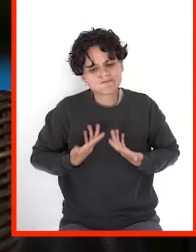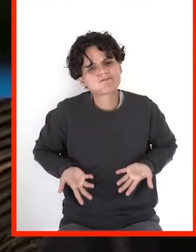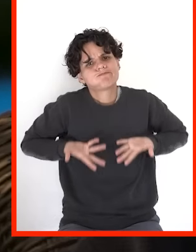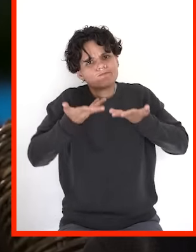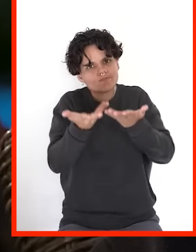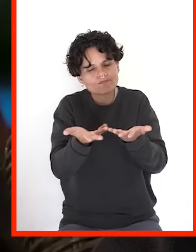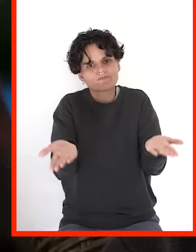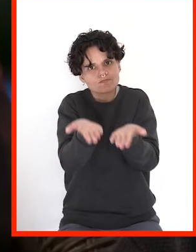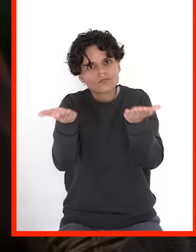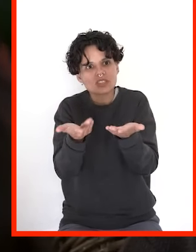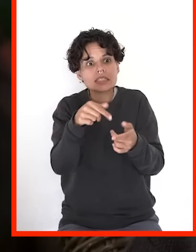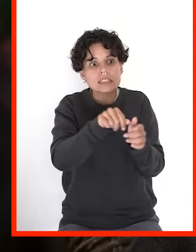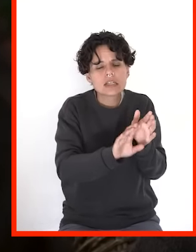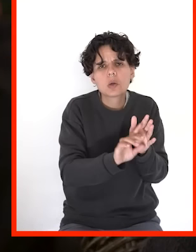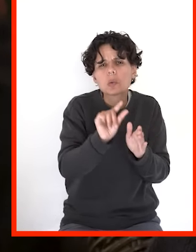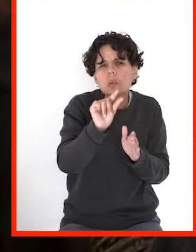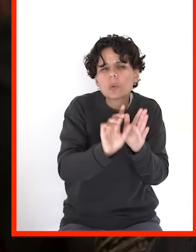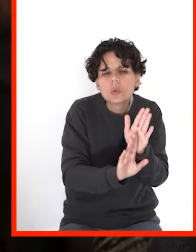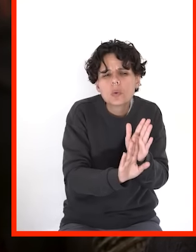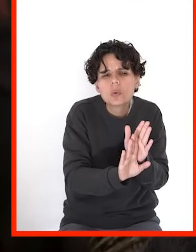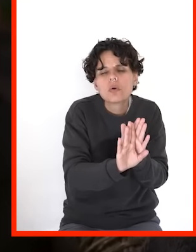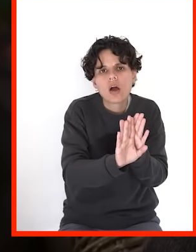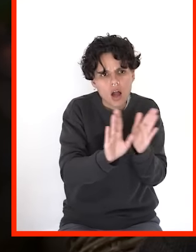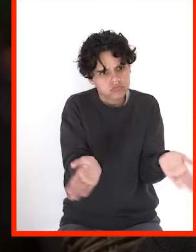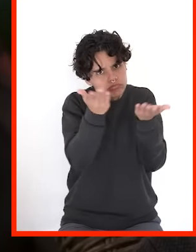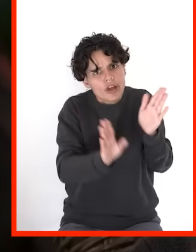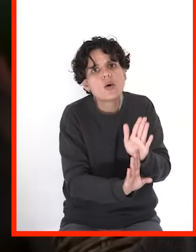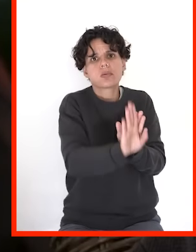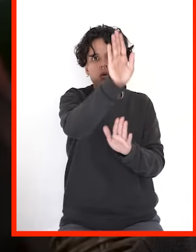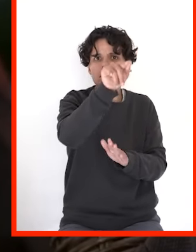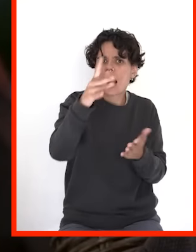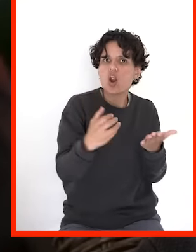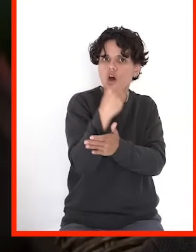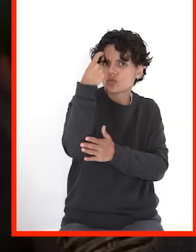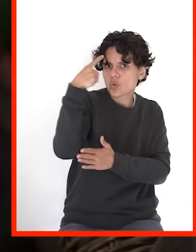empezando. Para que logre su sueño, que esa es como la idea de Matías.